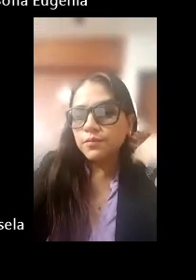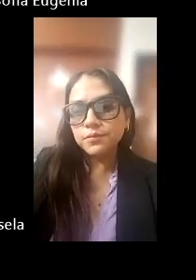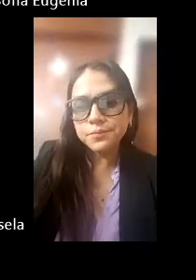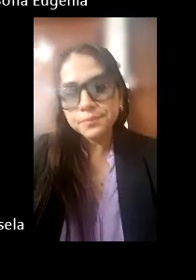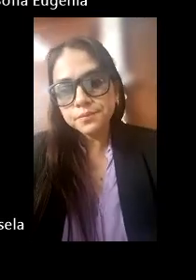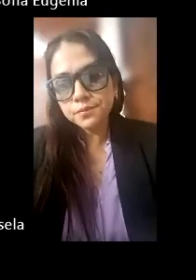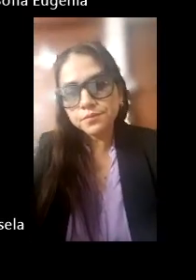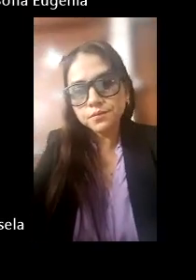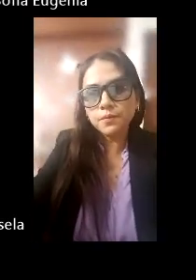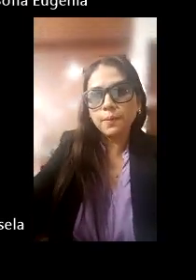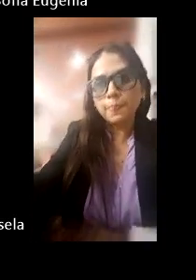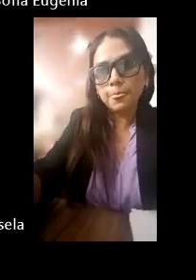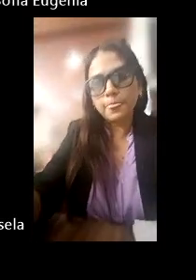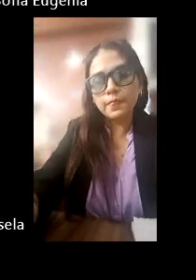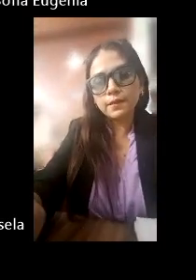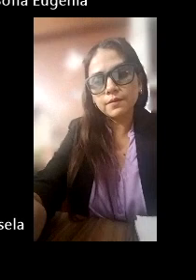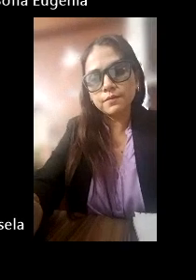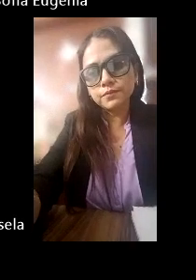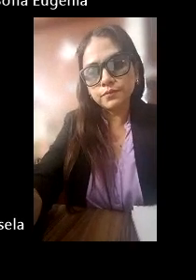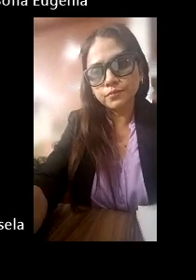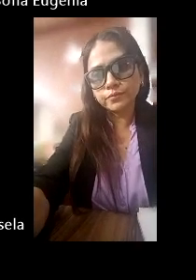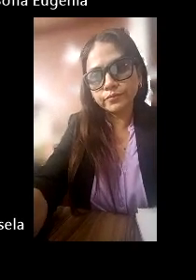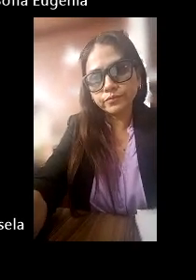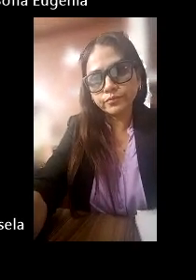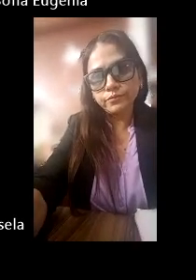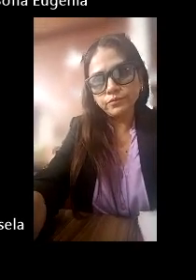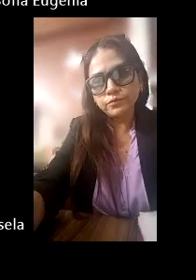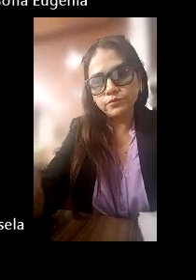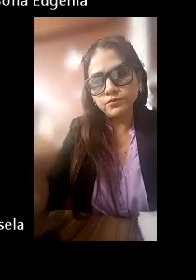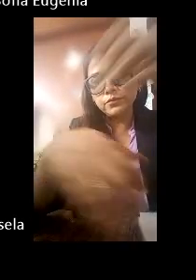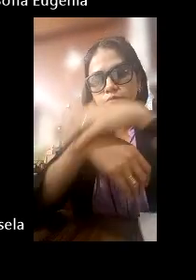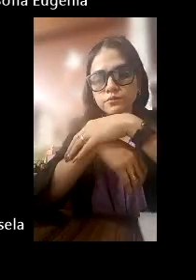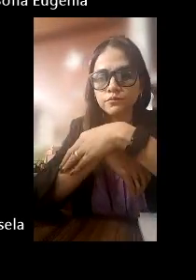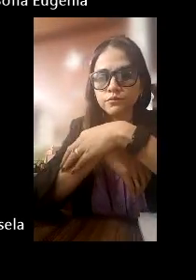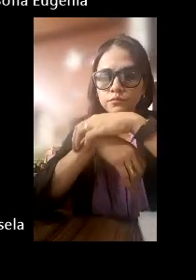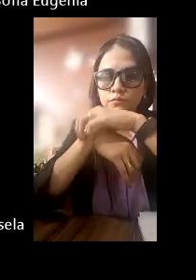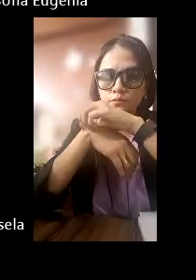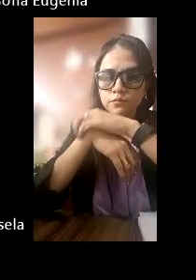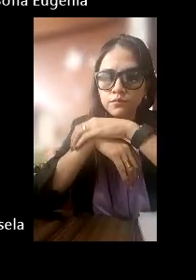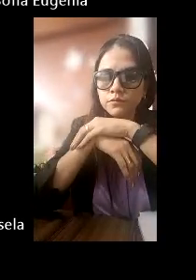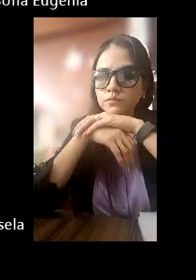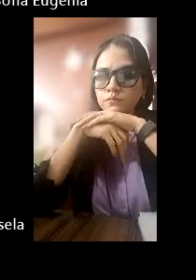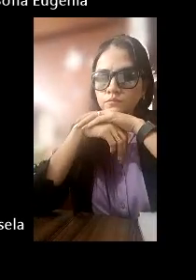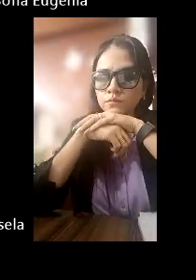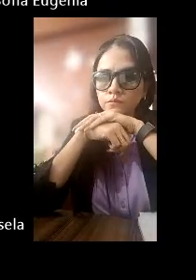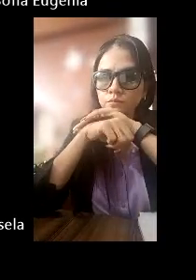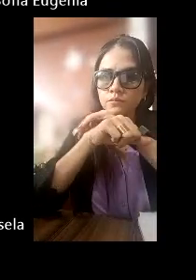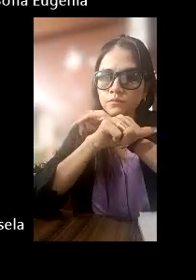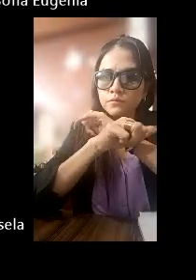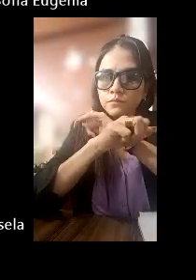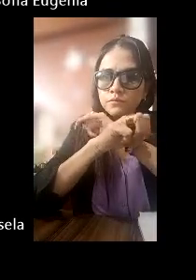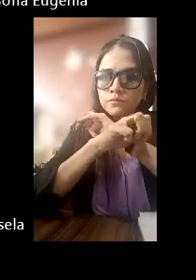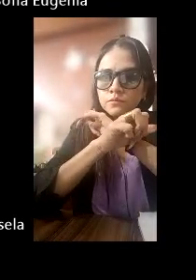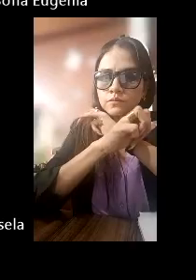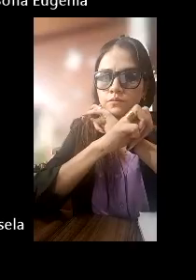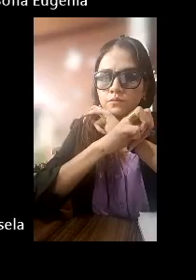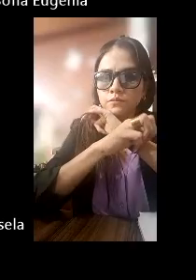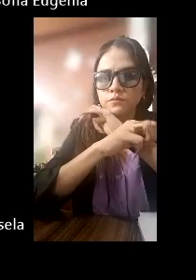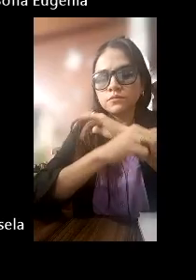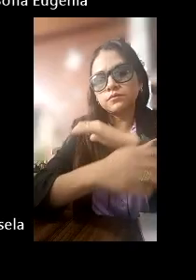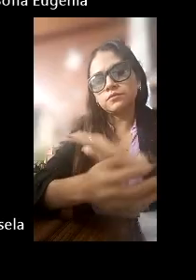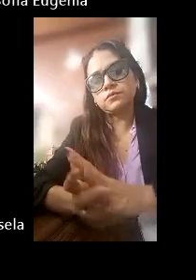otros hospitales también hablando del código. Pero también van a escuchar familias, van a escuchar especialistas. Ahí está para ustedes.